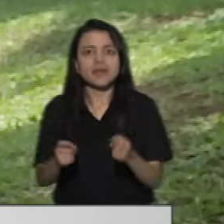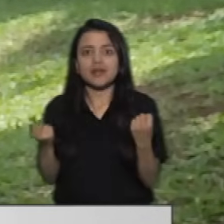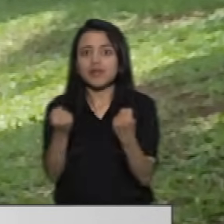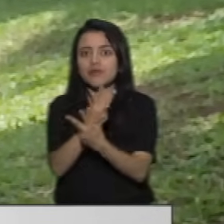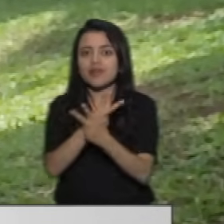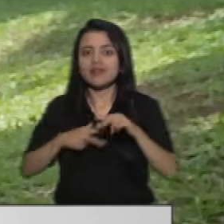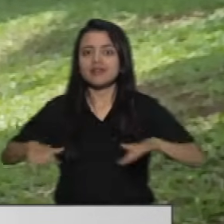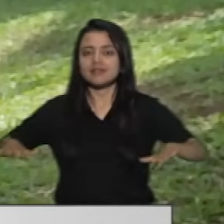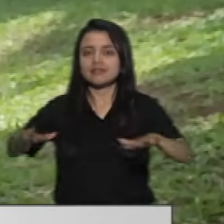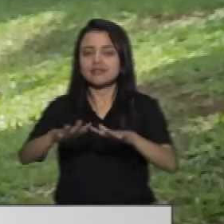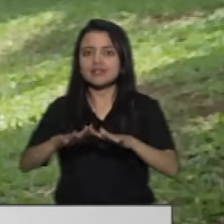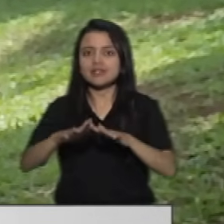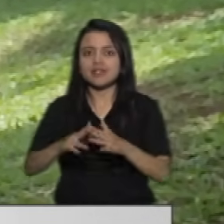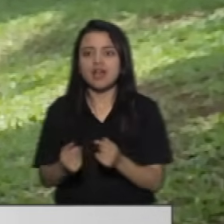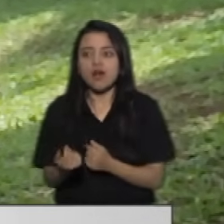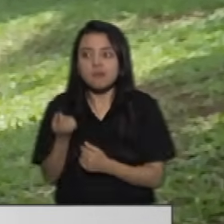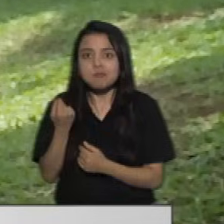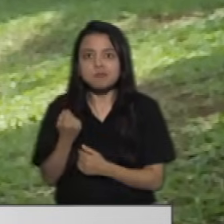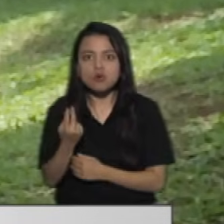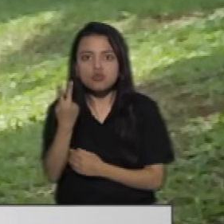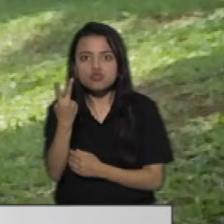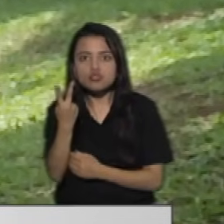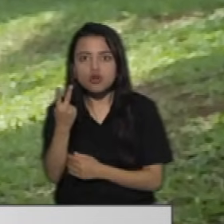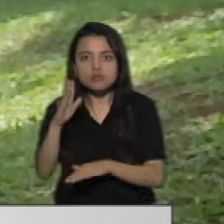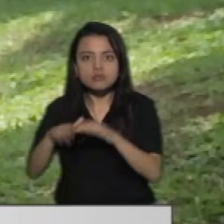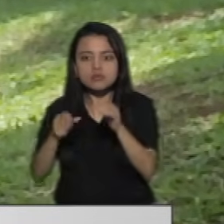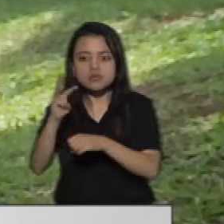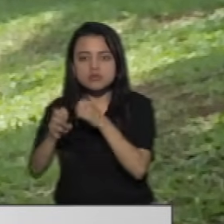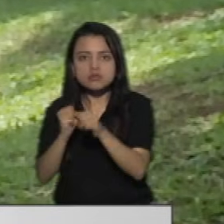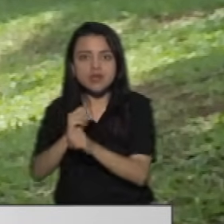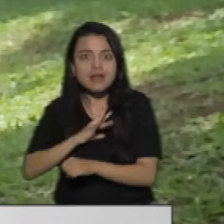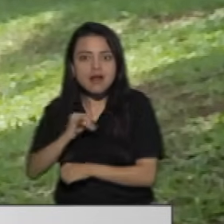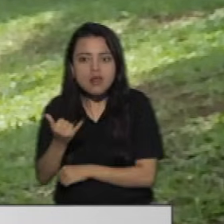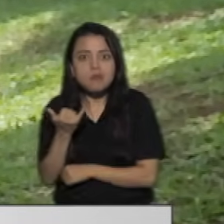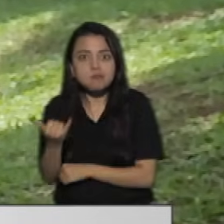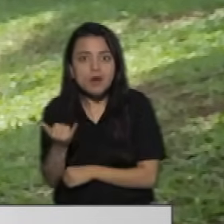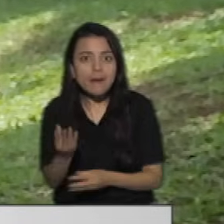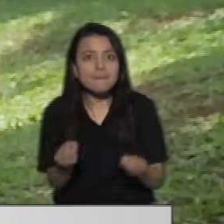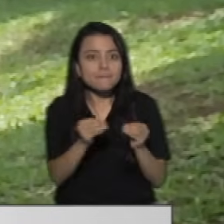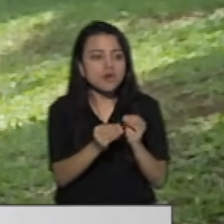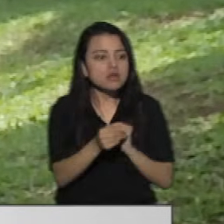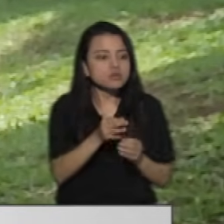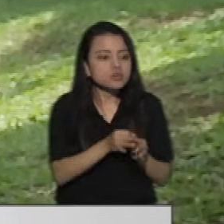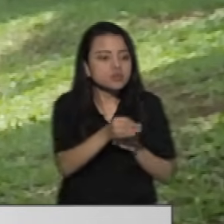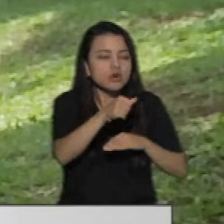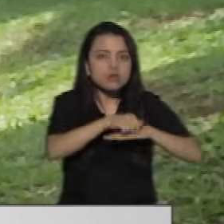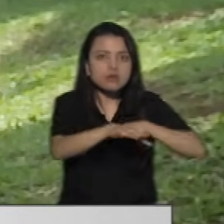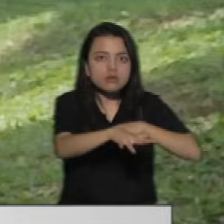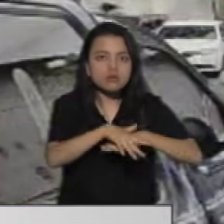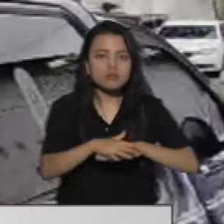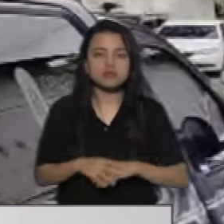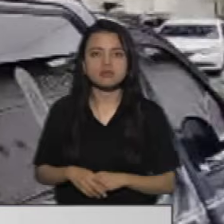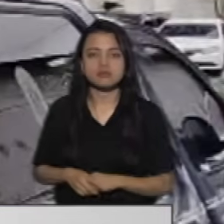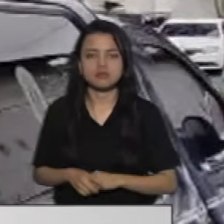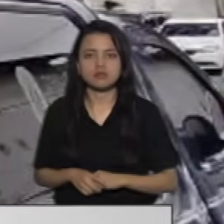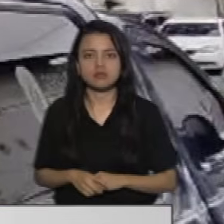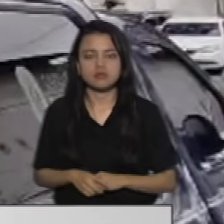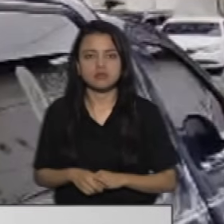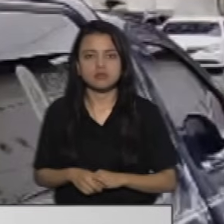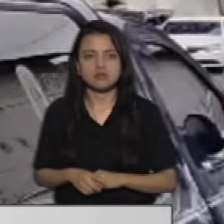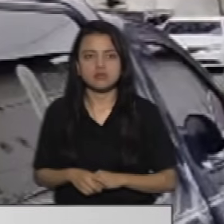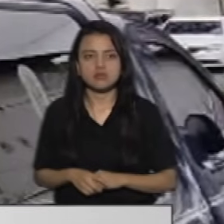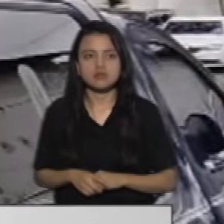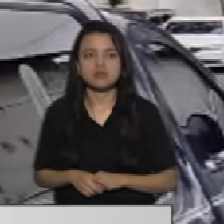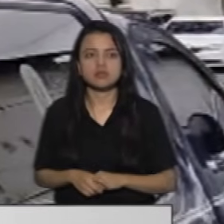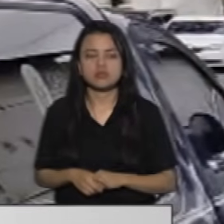el departamento. Dos menores fueron asesinados en Santiago de Cali en las últimas horas y otro más en el puerto de Buenaventura. En las últimas